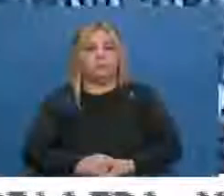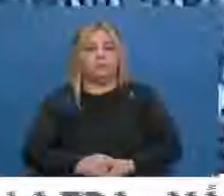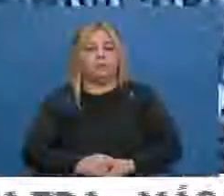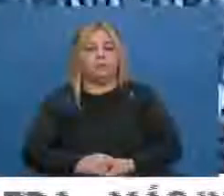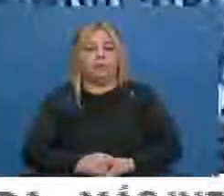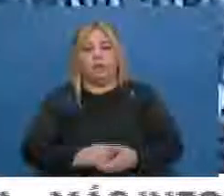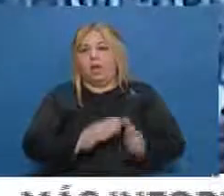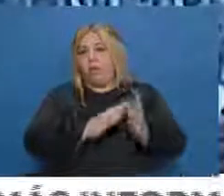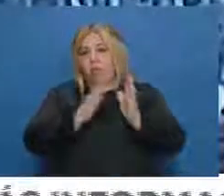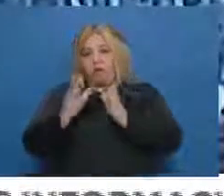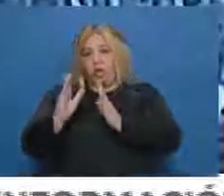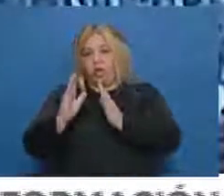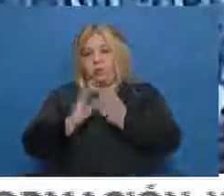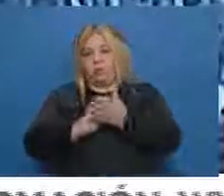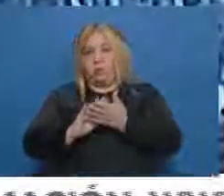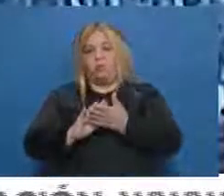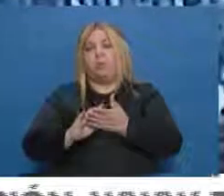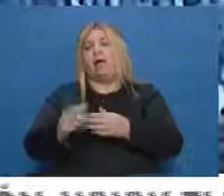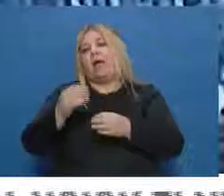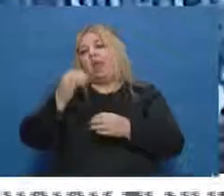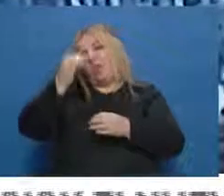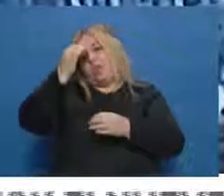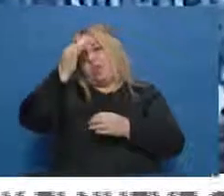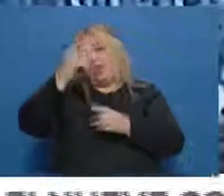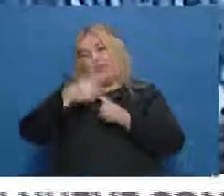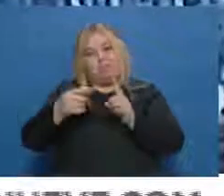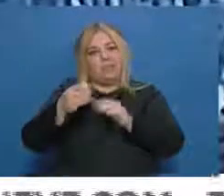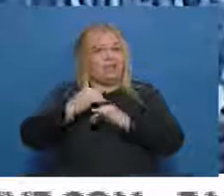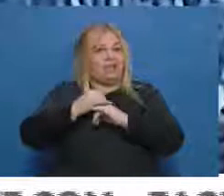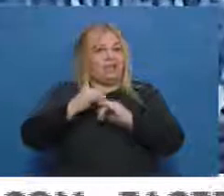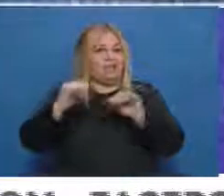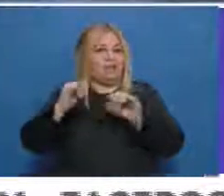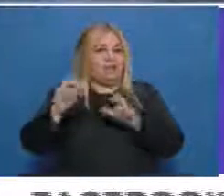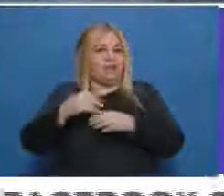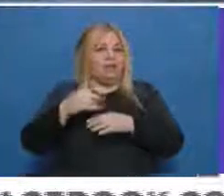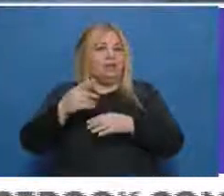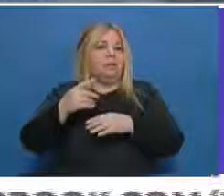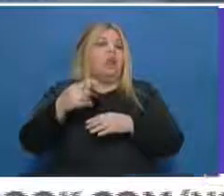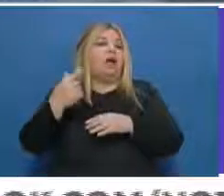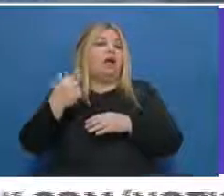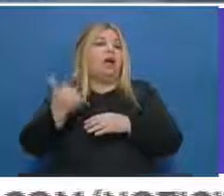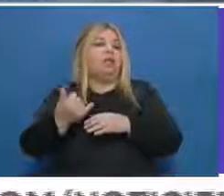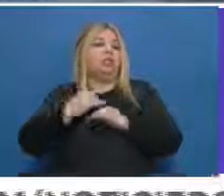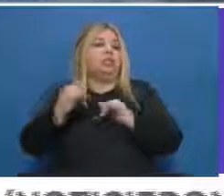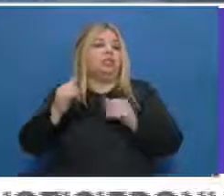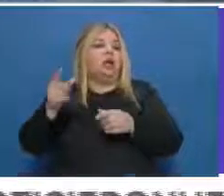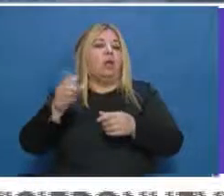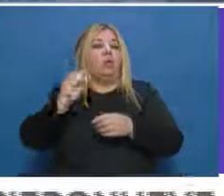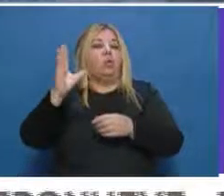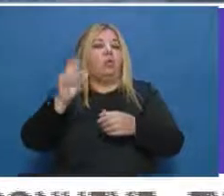Arrancamos este nuevo bloque del envío de noticias de mediodía para hablar de fútbol. Nos vamos con José Baselli al Parque General San Martín. Chicho.